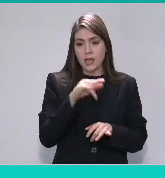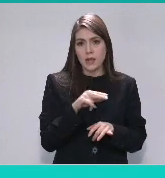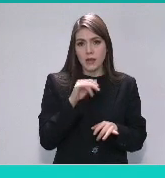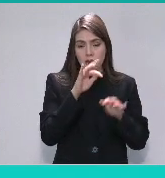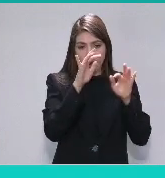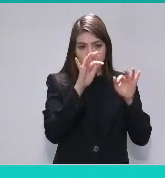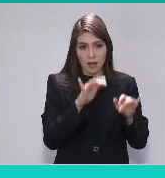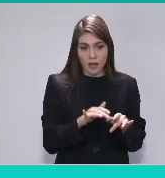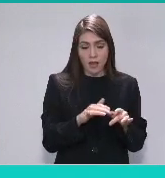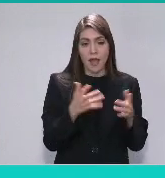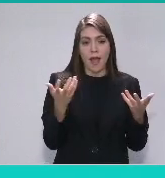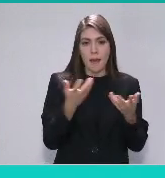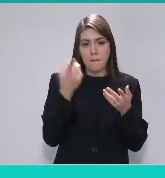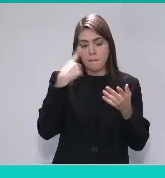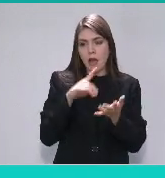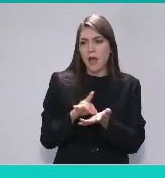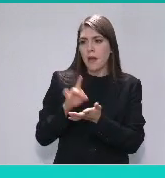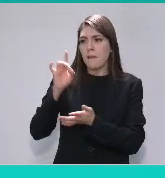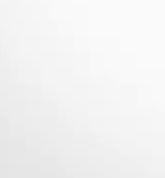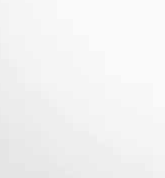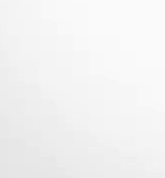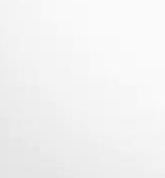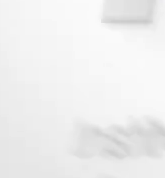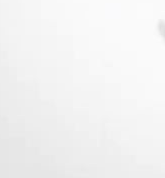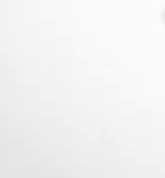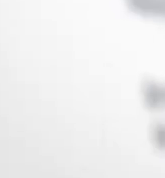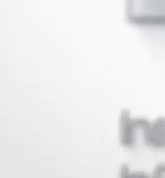ciudadano presidente de la república